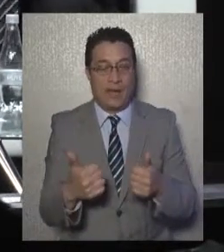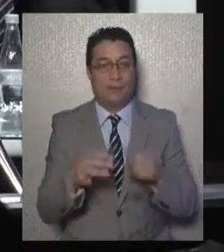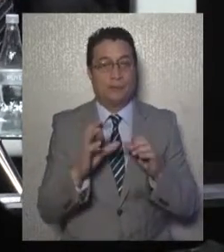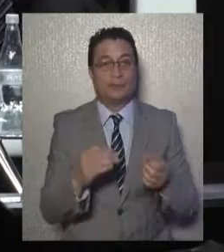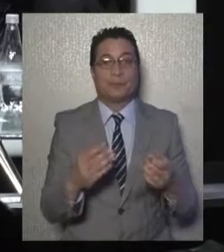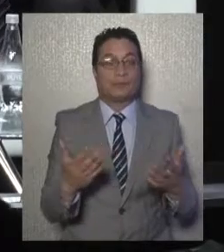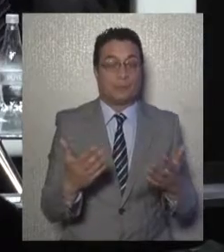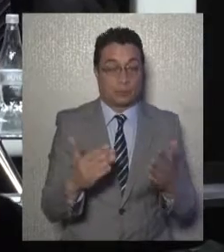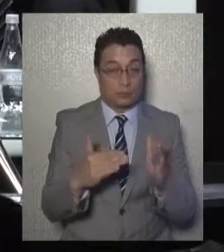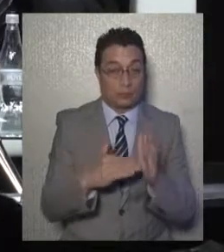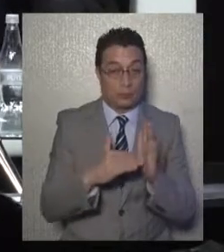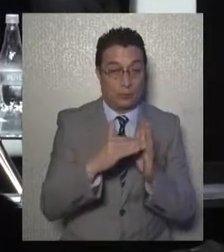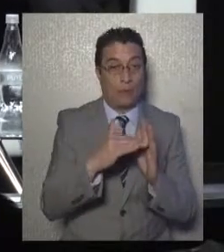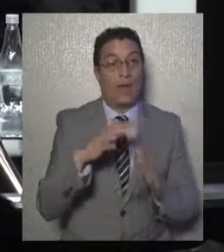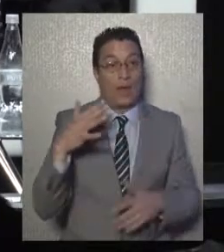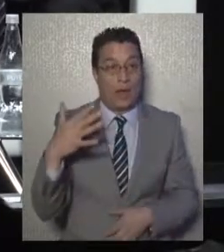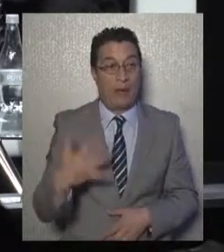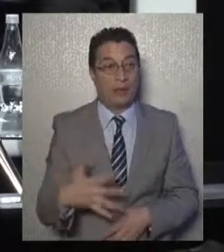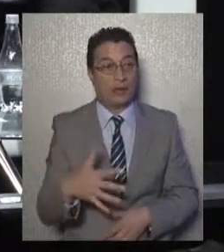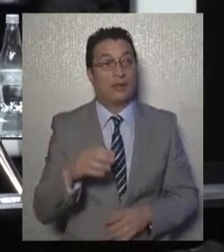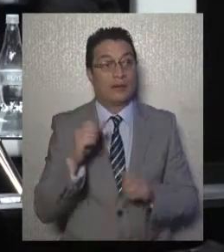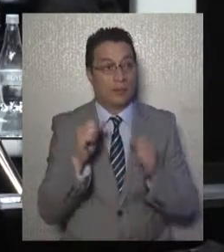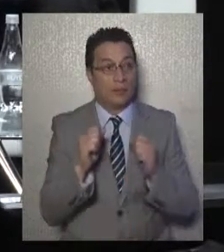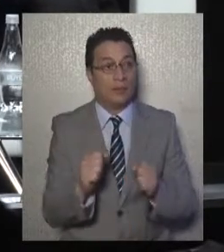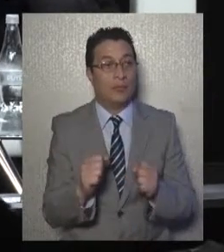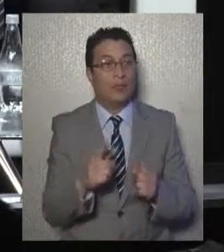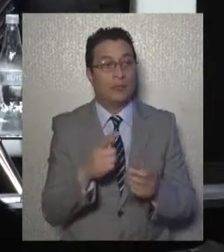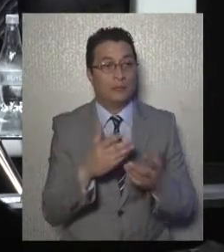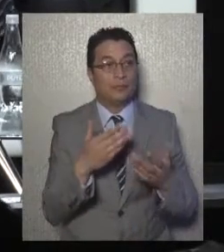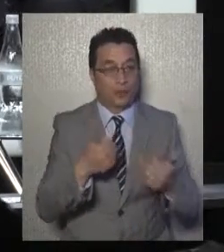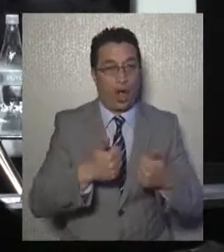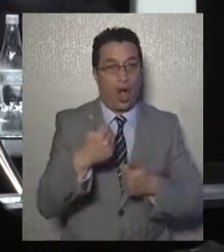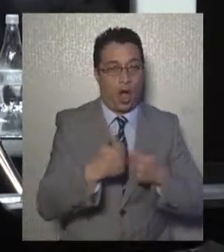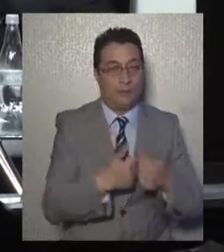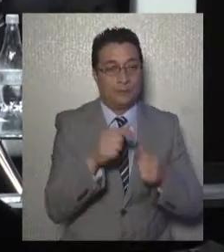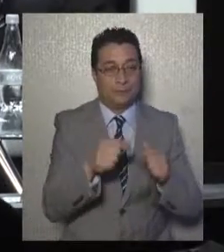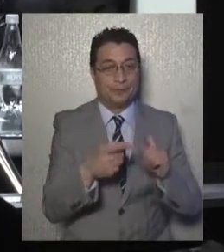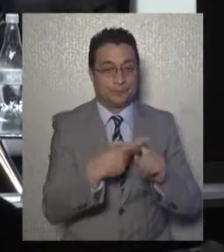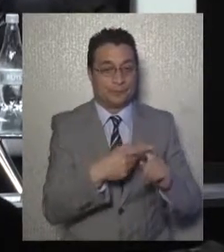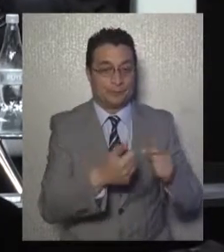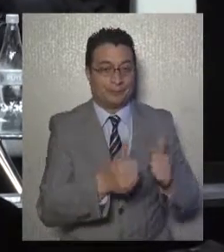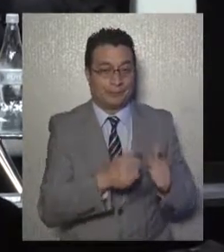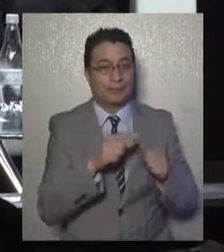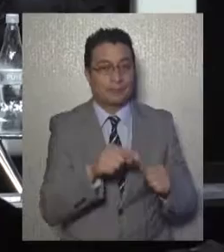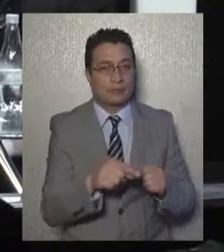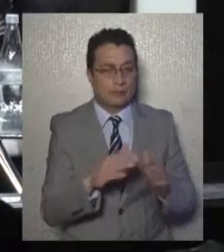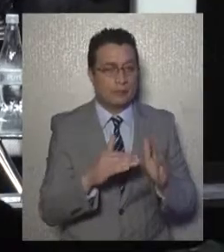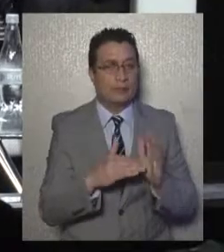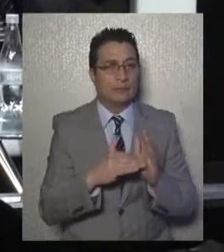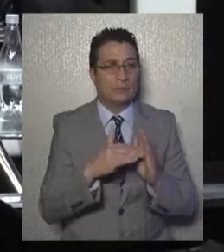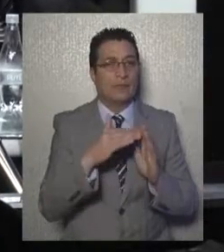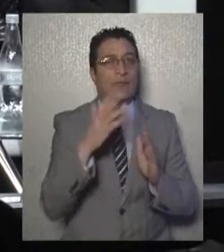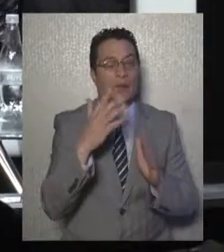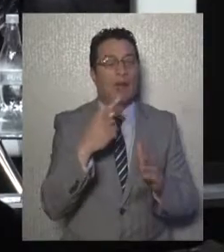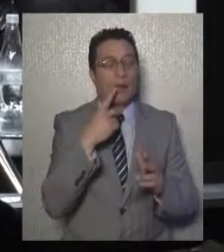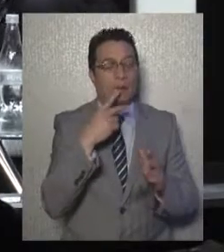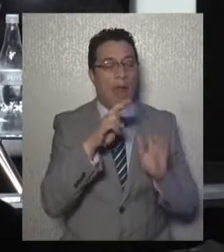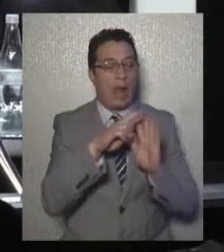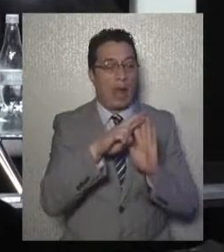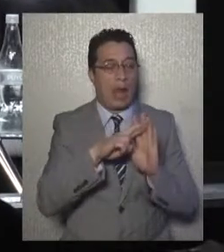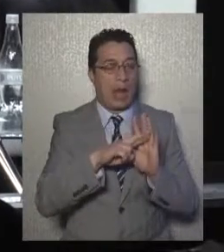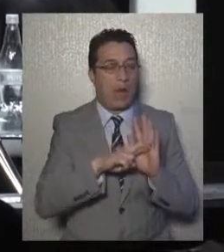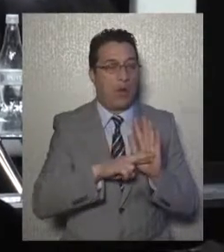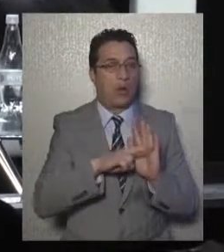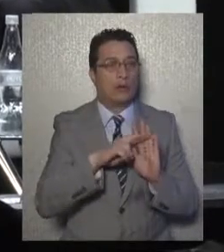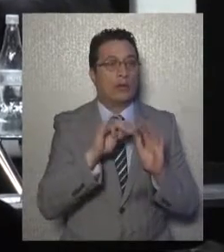la productividad fundamental que sea competitivo. Entonces, ese es un desafío que también va a ser creciente desde la perspectiva regulatoria y